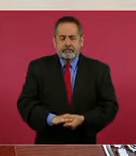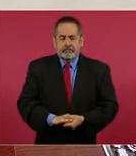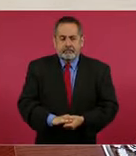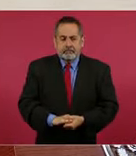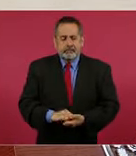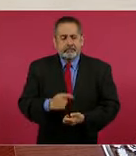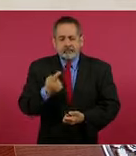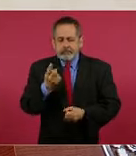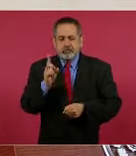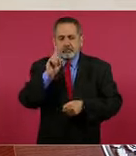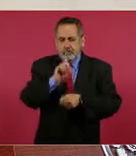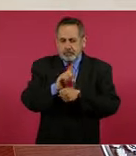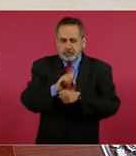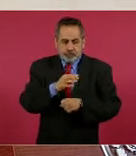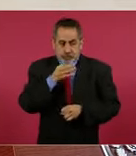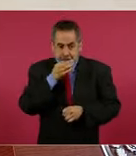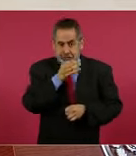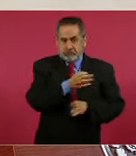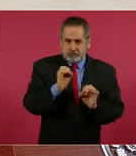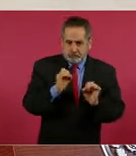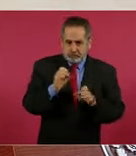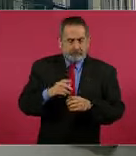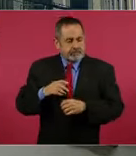Entonces fui un día,